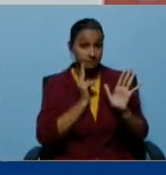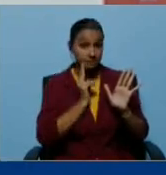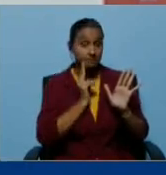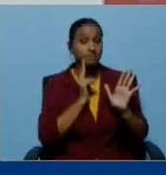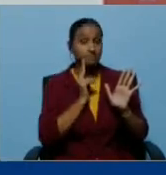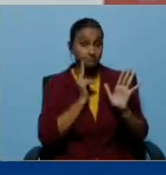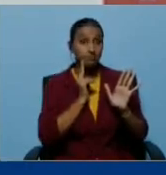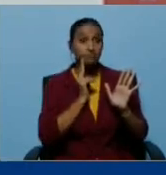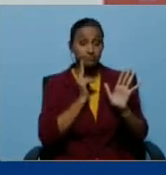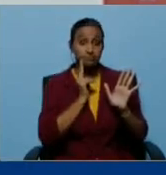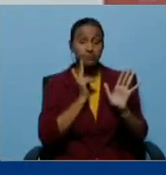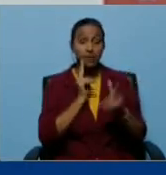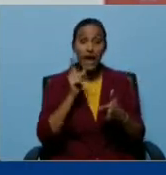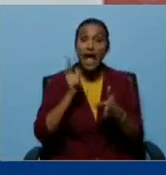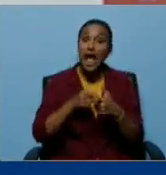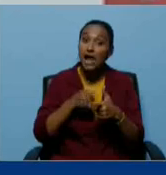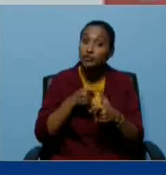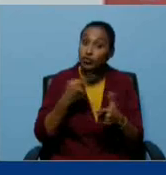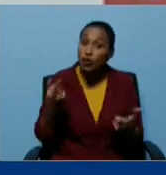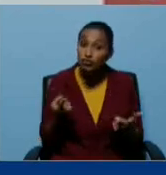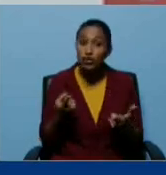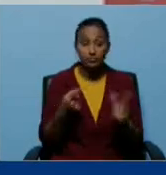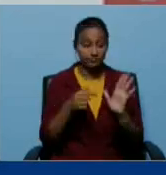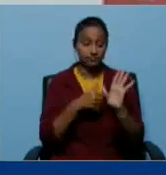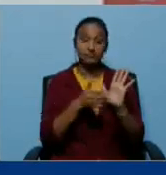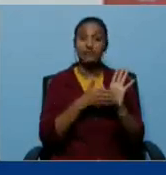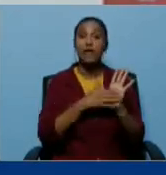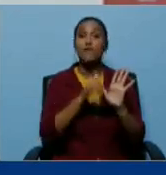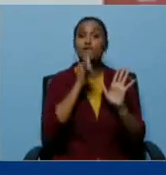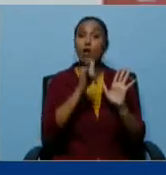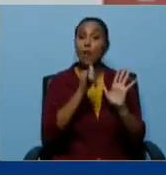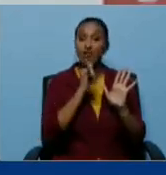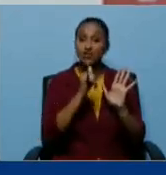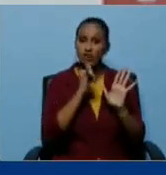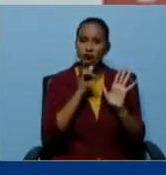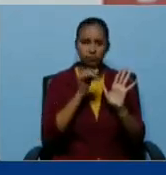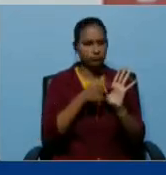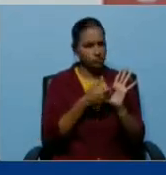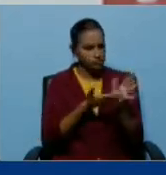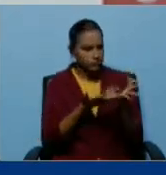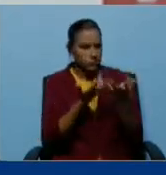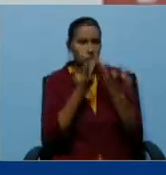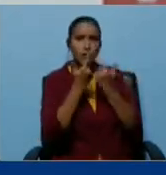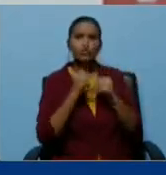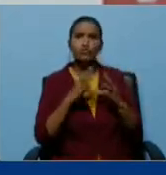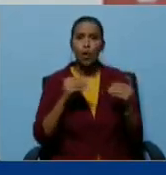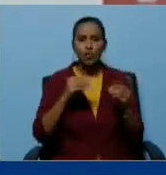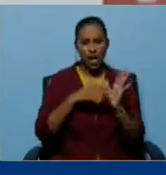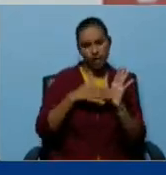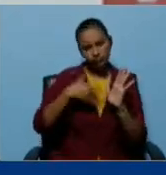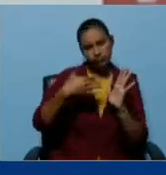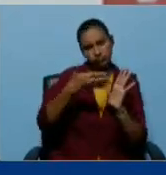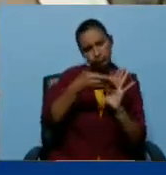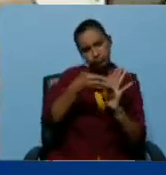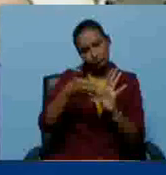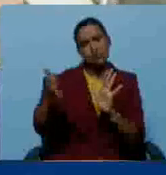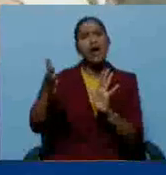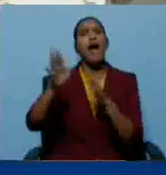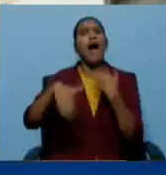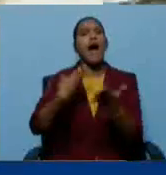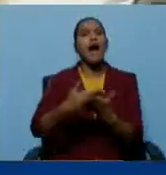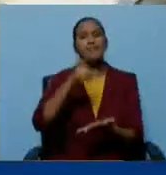Es una de las más grandes transformaciones que marca la pauta de aquí al 2031 y más.